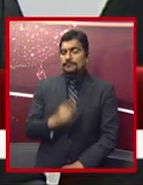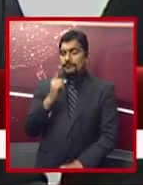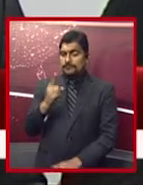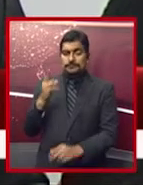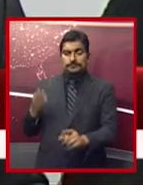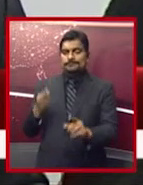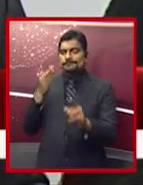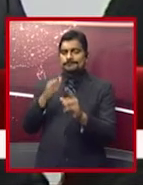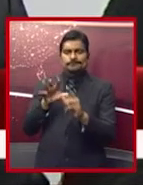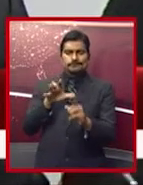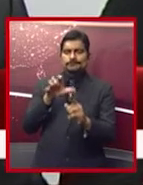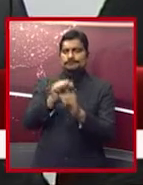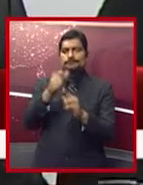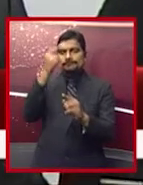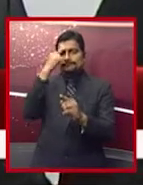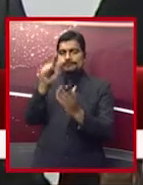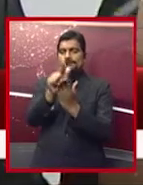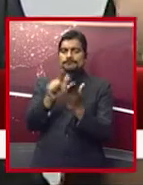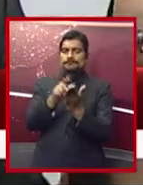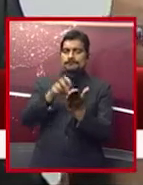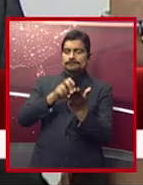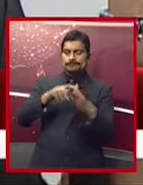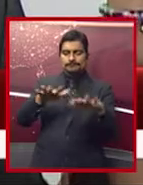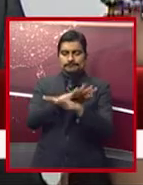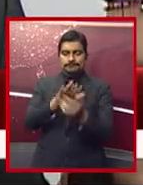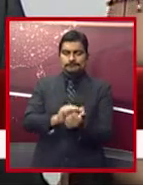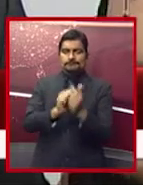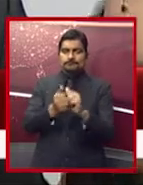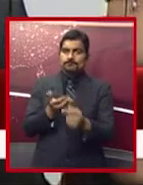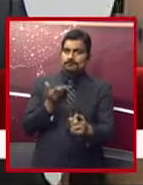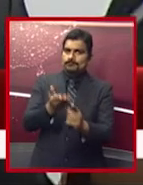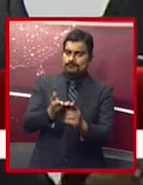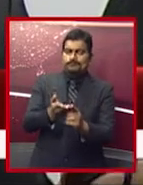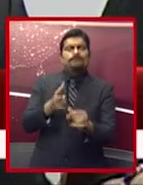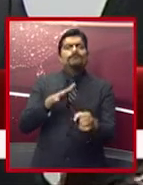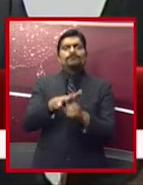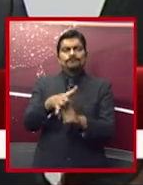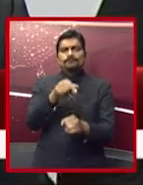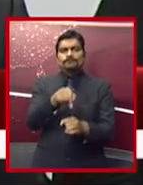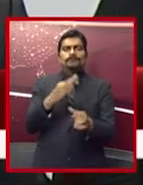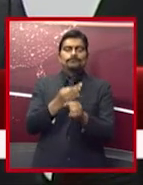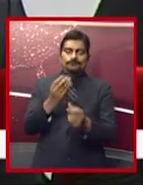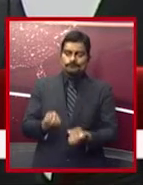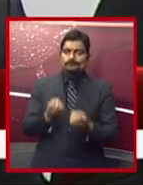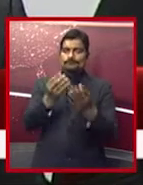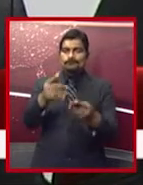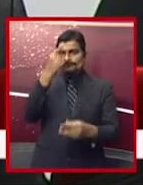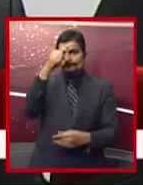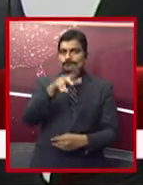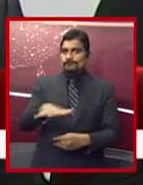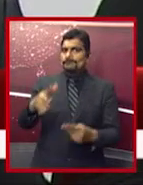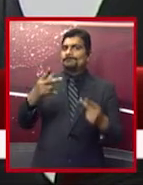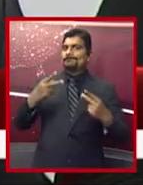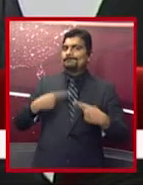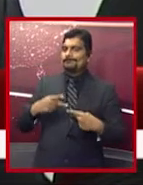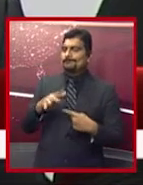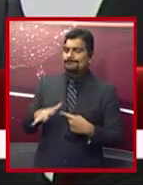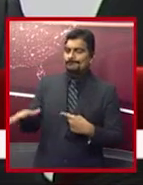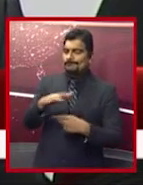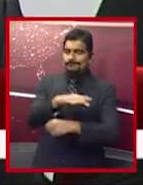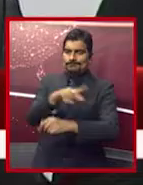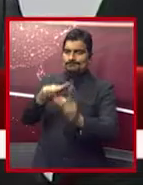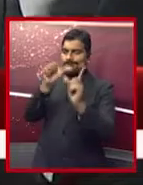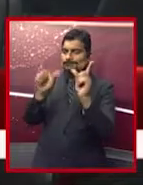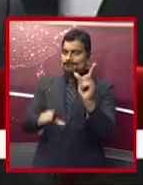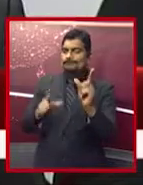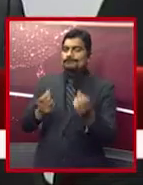mayores logros en la implementación de la reforma energética ha sido que ha aportado a la nación un